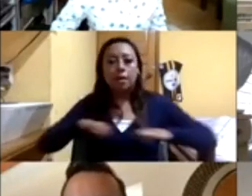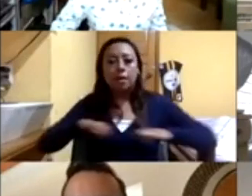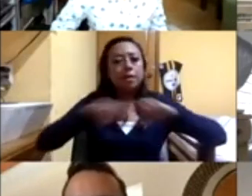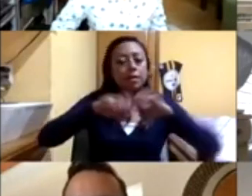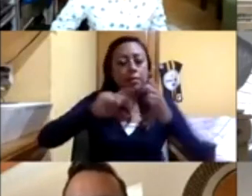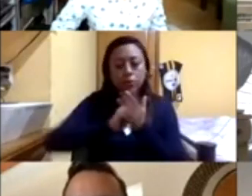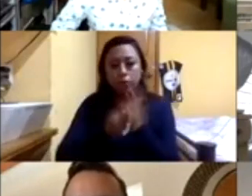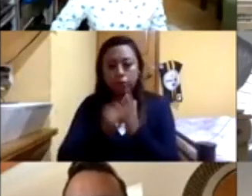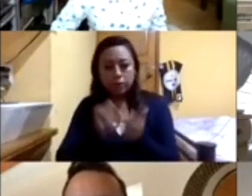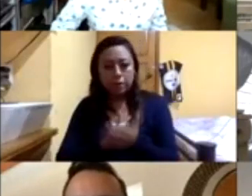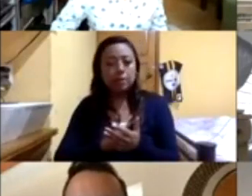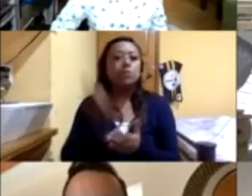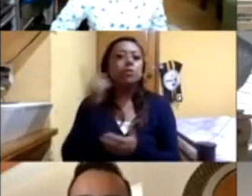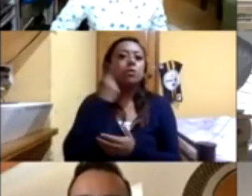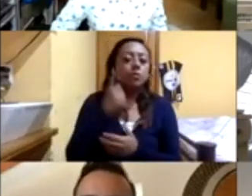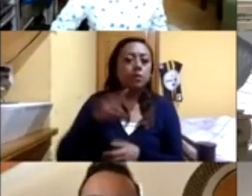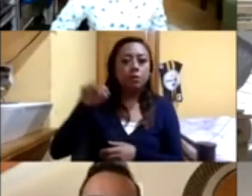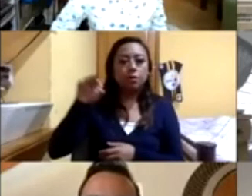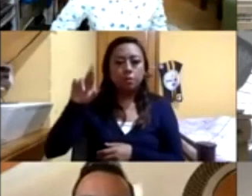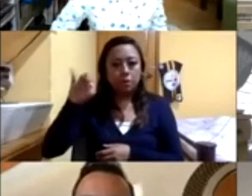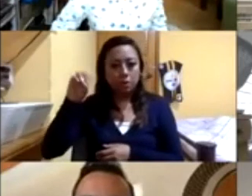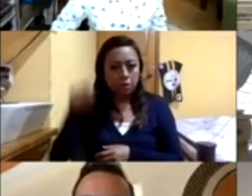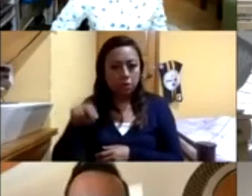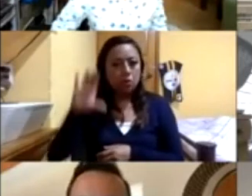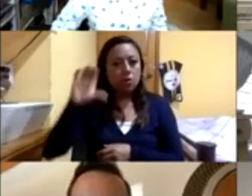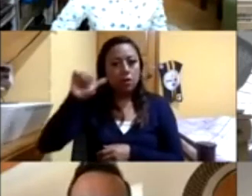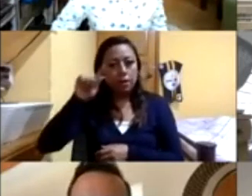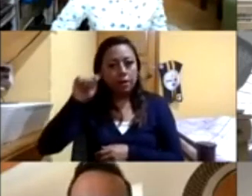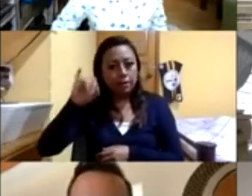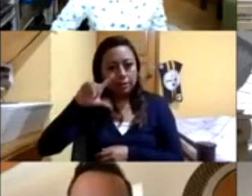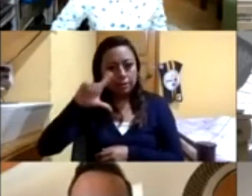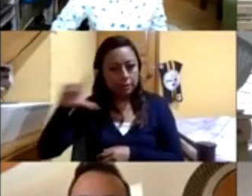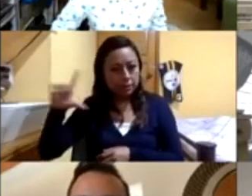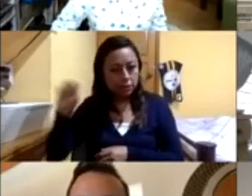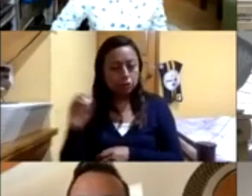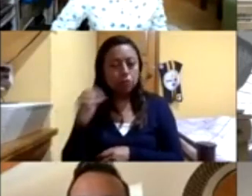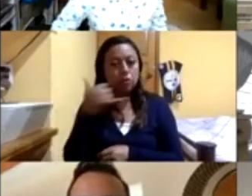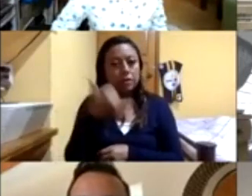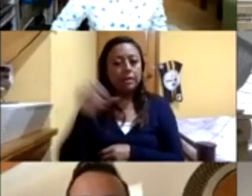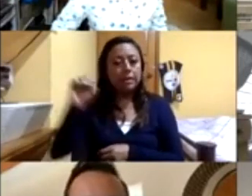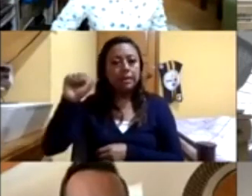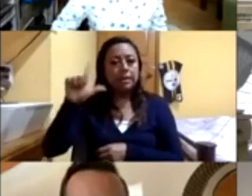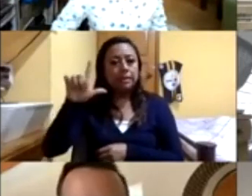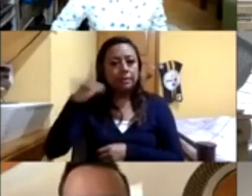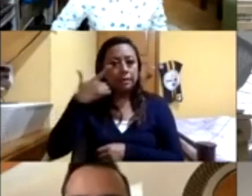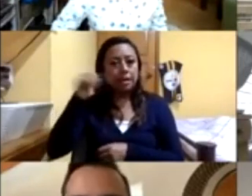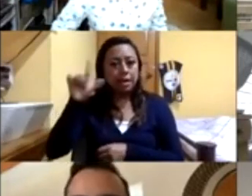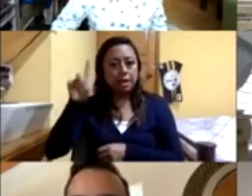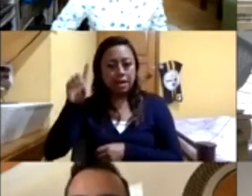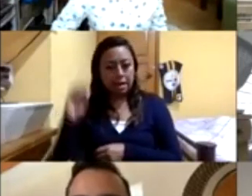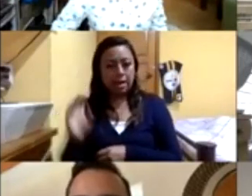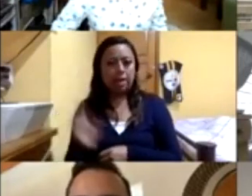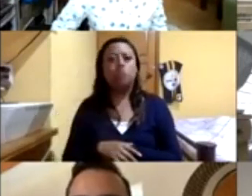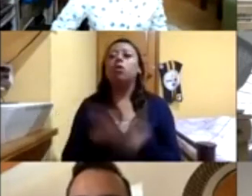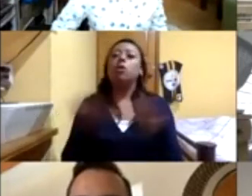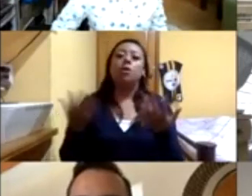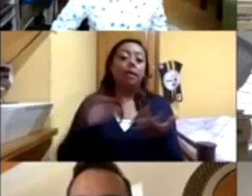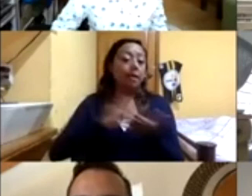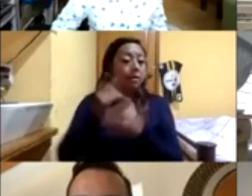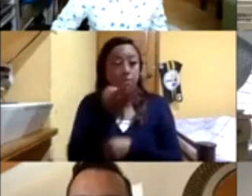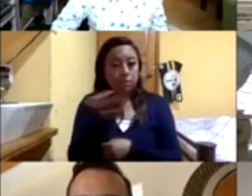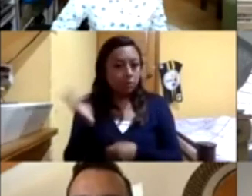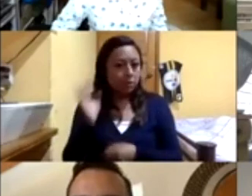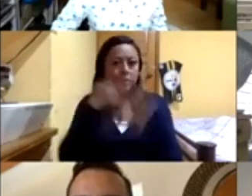diputado Rigoberto Salgado por su apoyo. La verdad es que gracias a ustedes, a la colaboración de pues, todos los